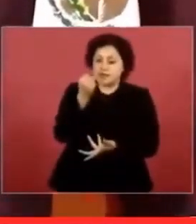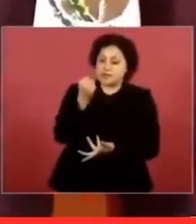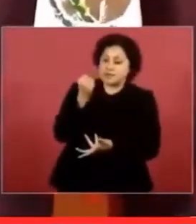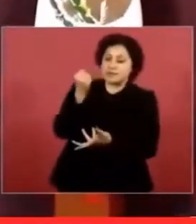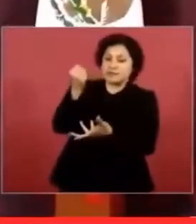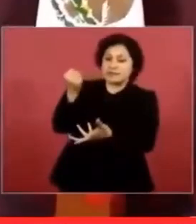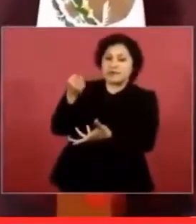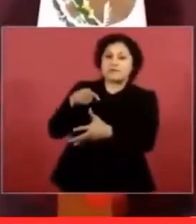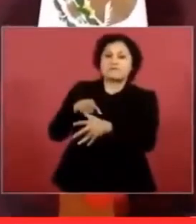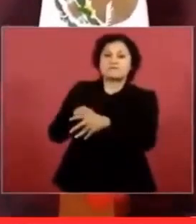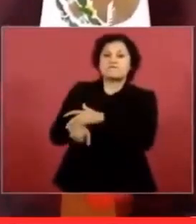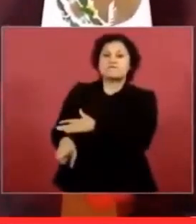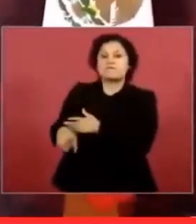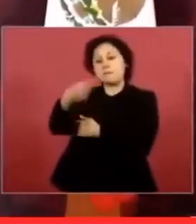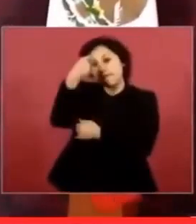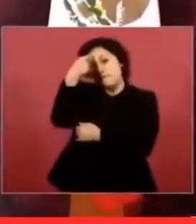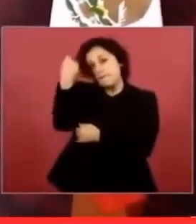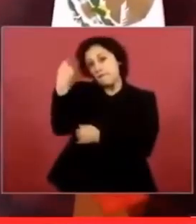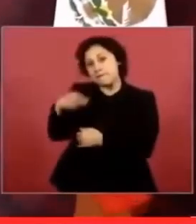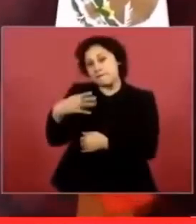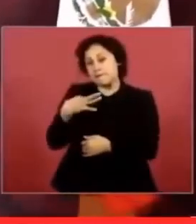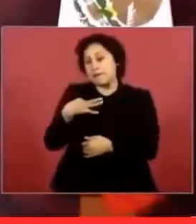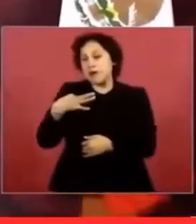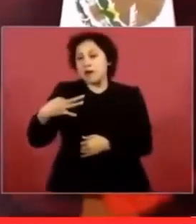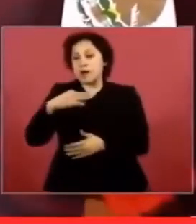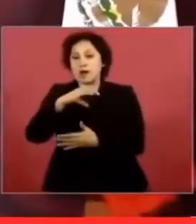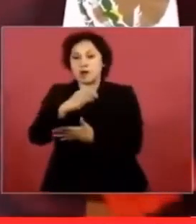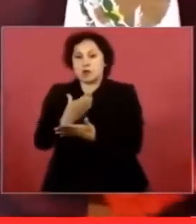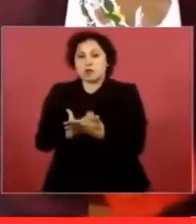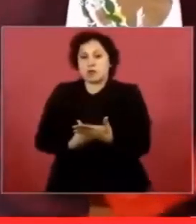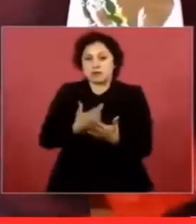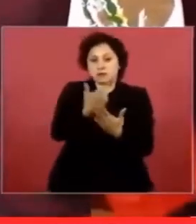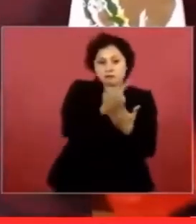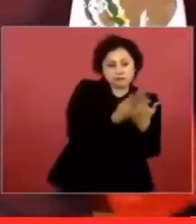contratos. Desde luego se incluye a México.